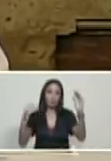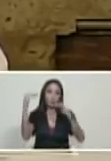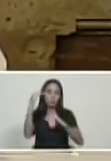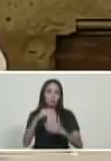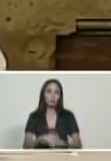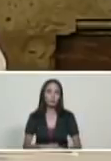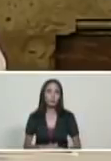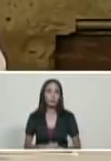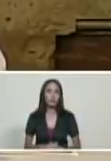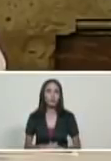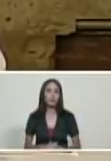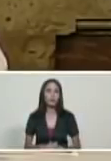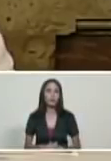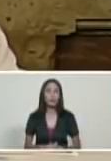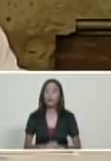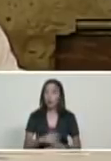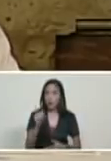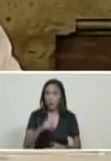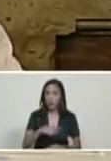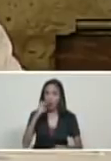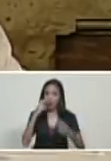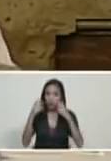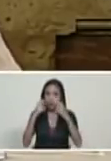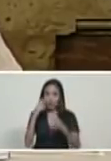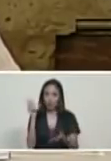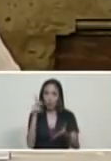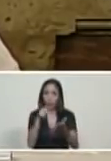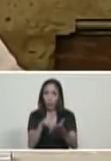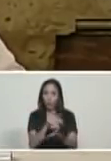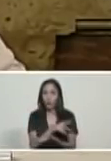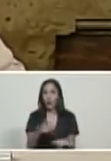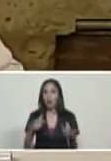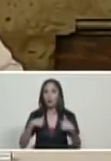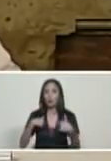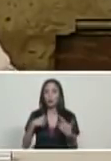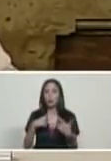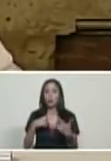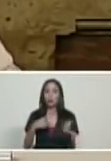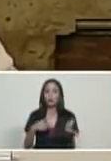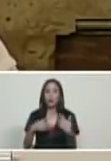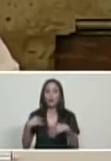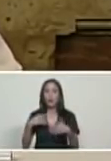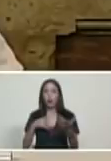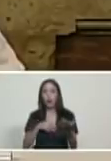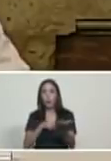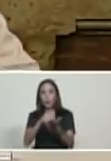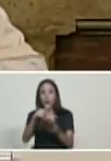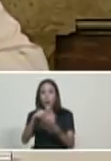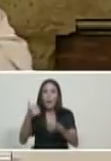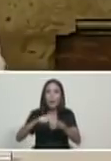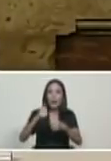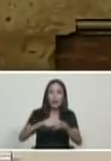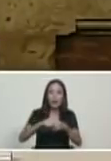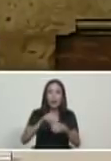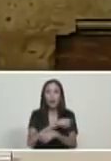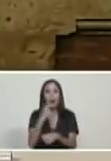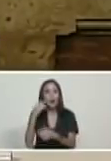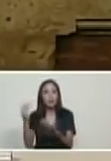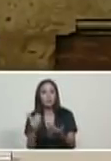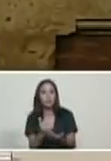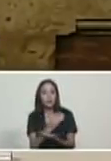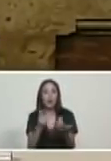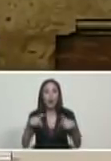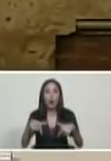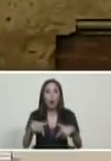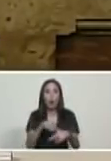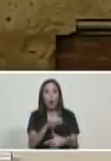recibiendo, me visitaron, iban saliendo para la Feria de la Chinita en Maracaibo, me visitaron Boni